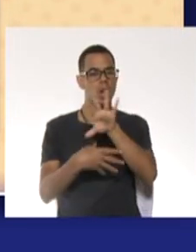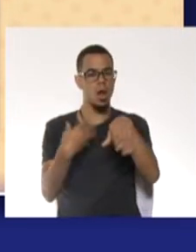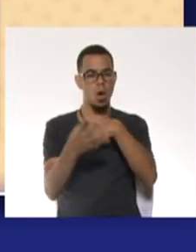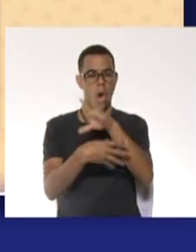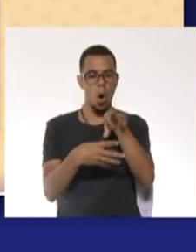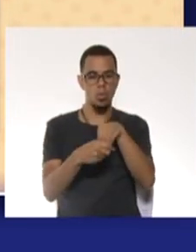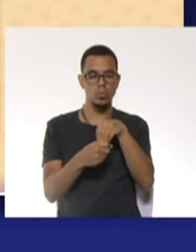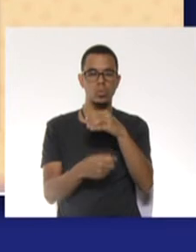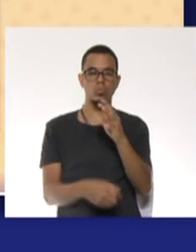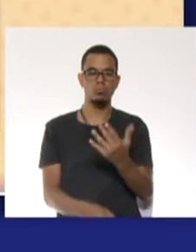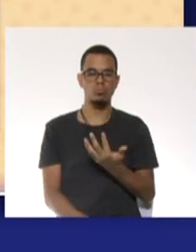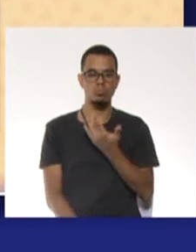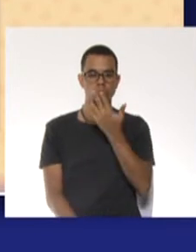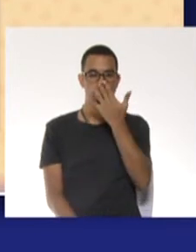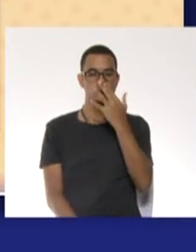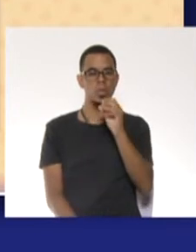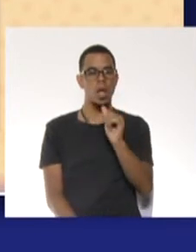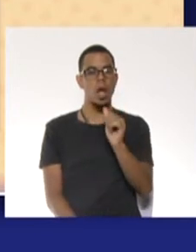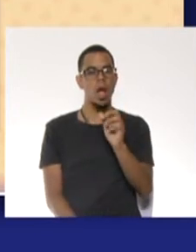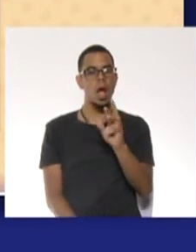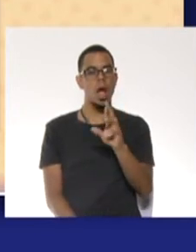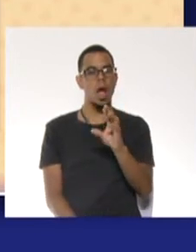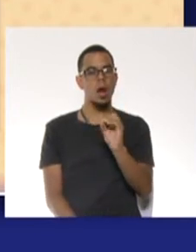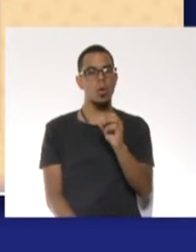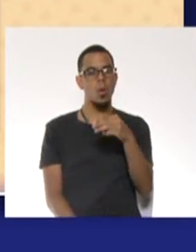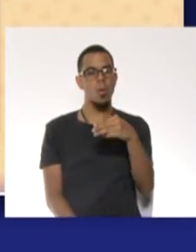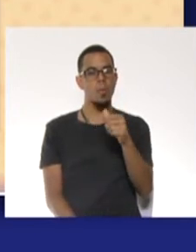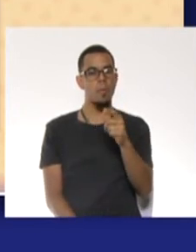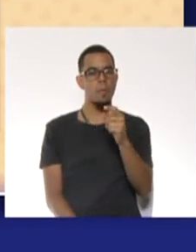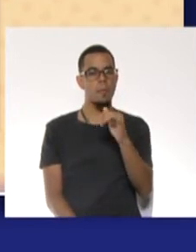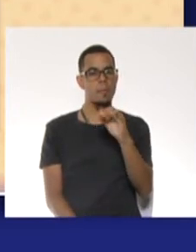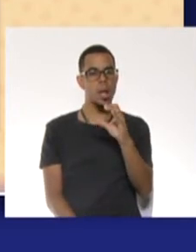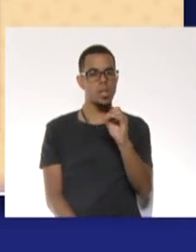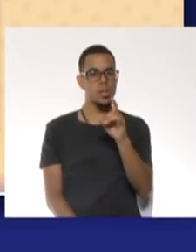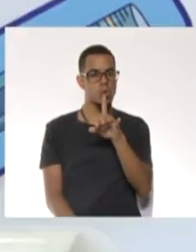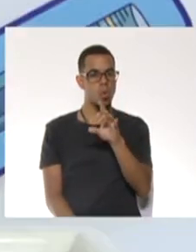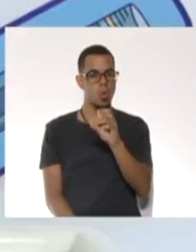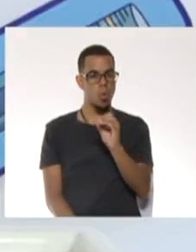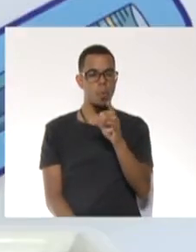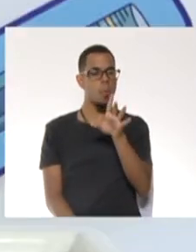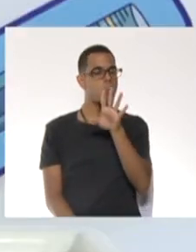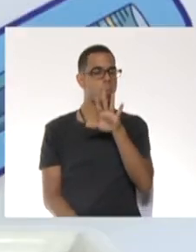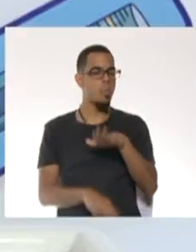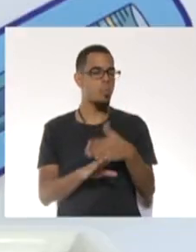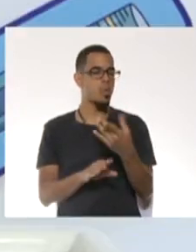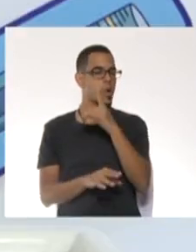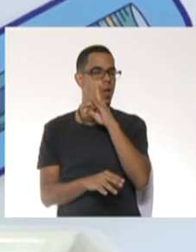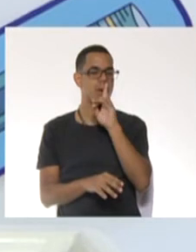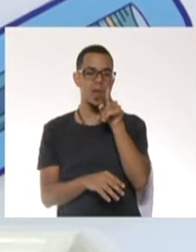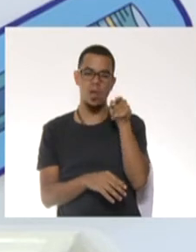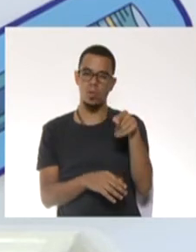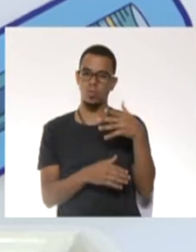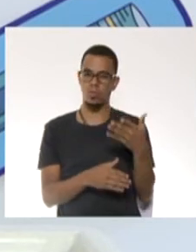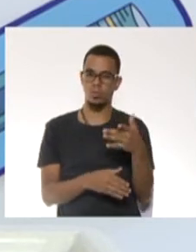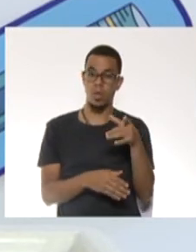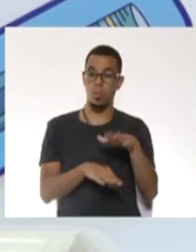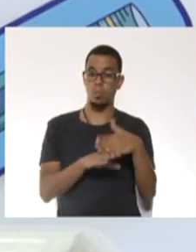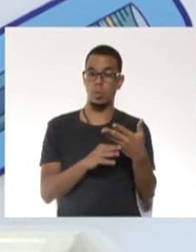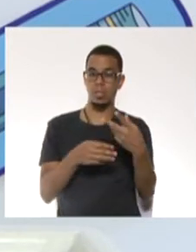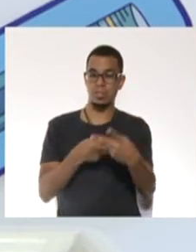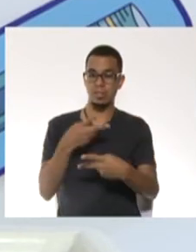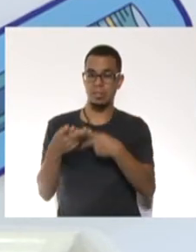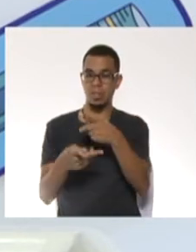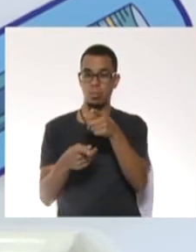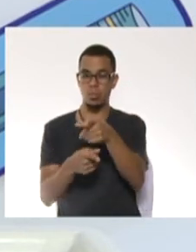Ese compuesto aromático, ¿por qué lo llamamos aromático? En este caso, el ciclo, ¿sí?, los